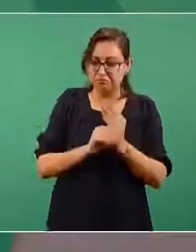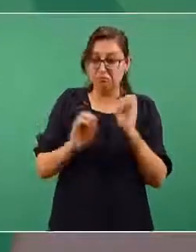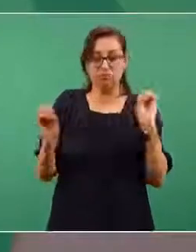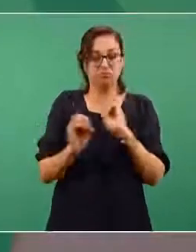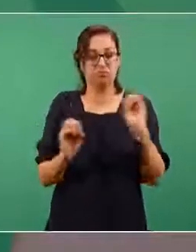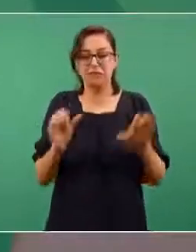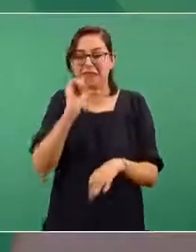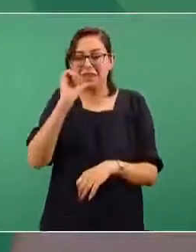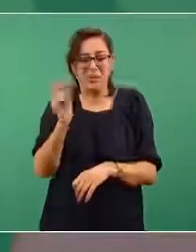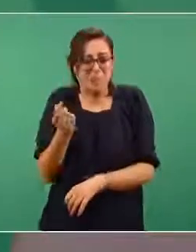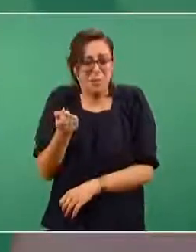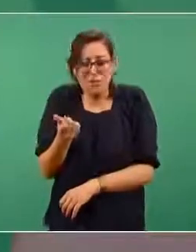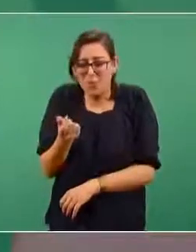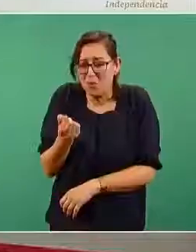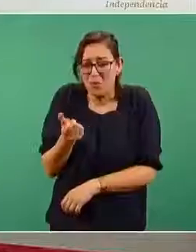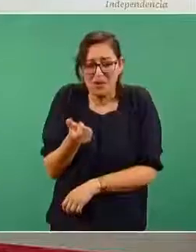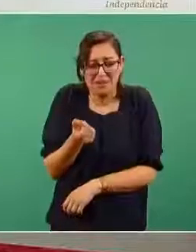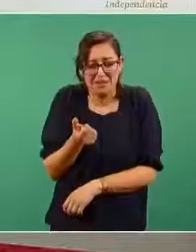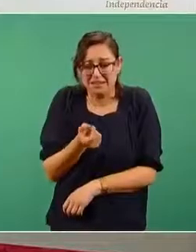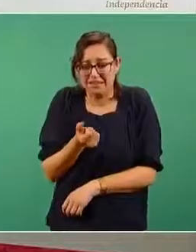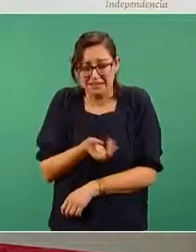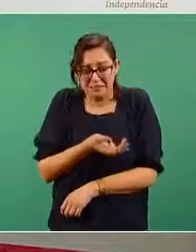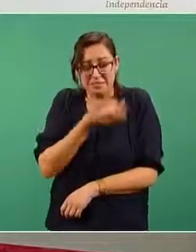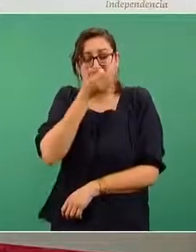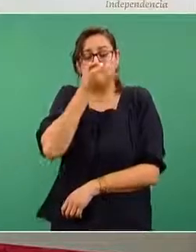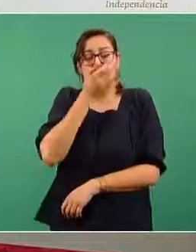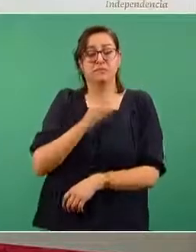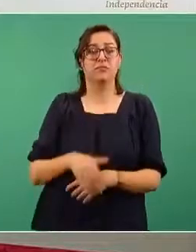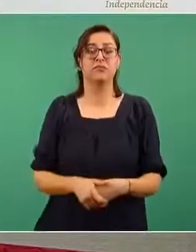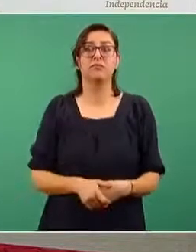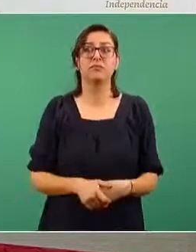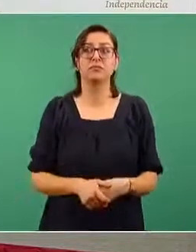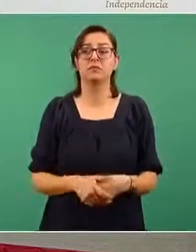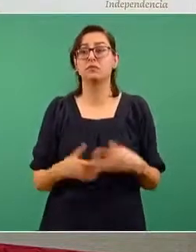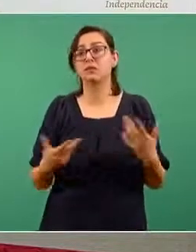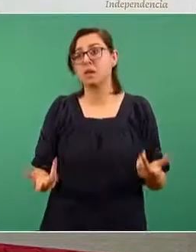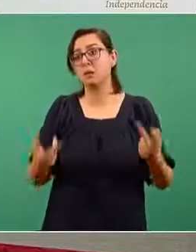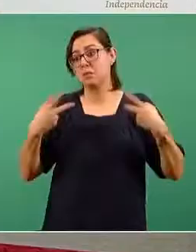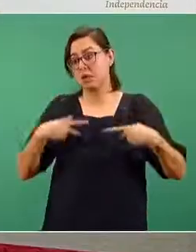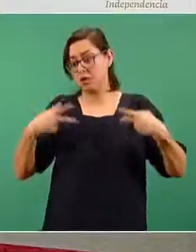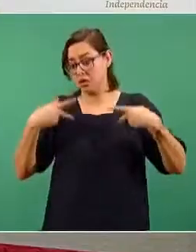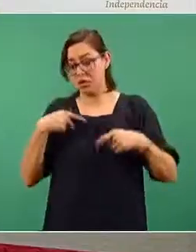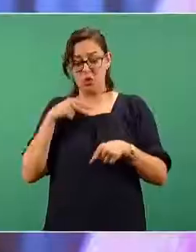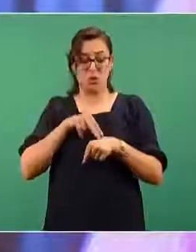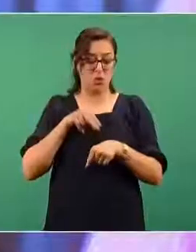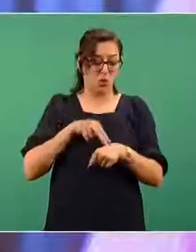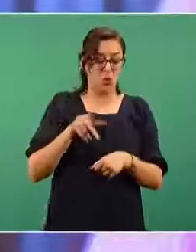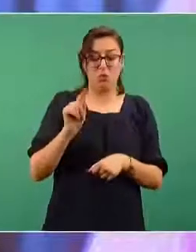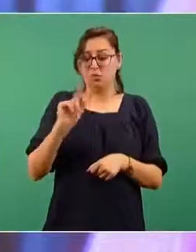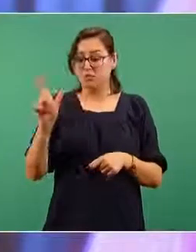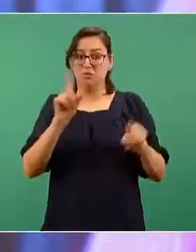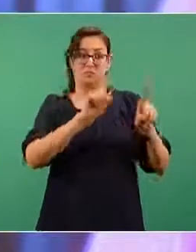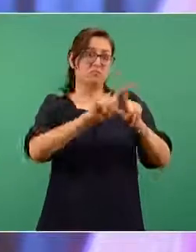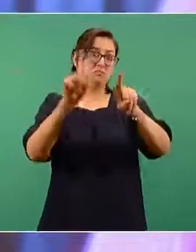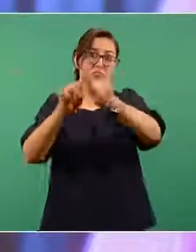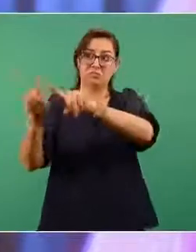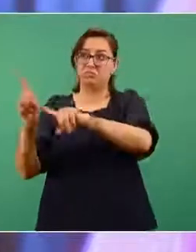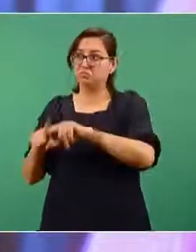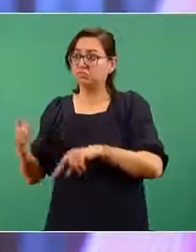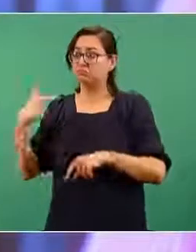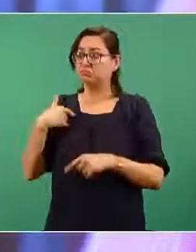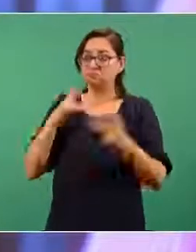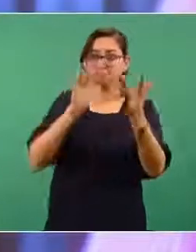estadística. Platicando con compañeras y compañeros profesionales de la salud, hemos visto que